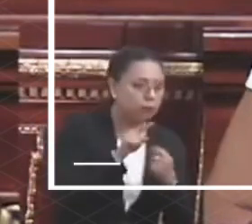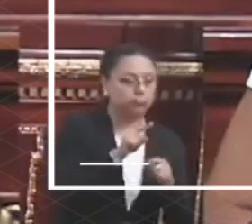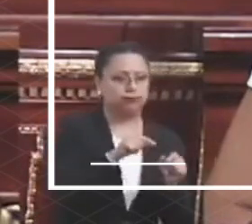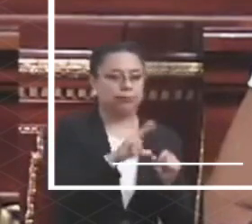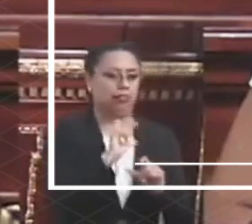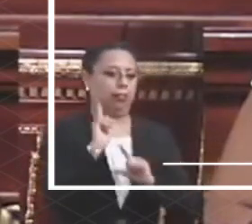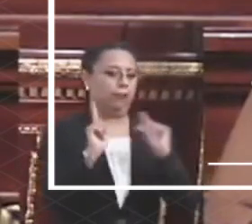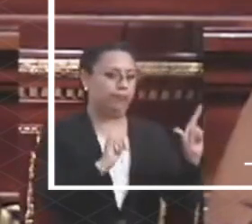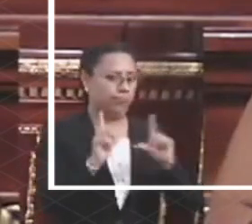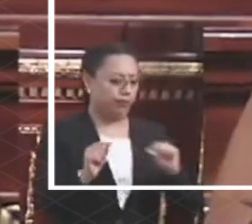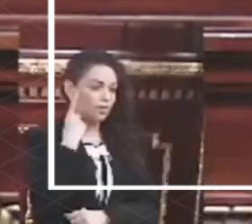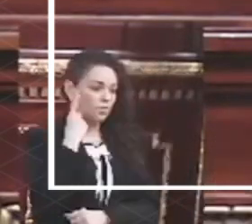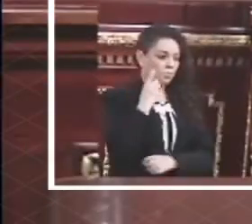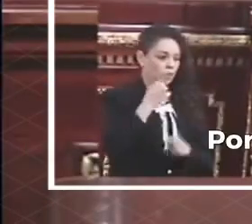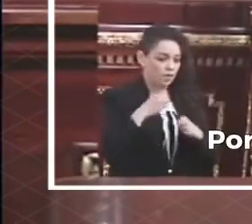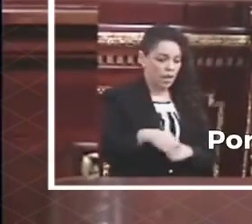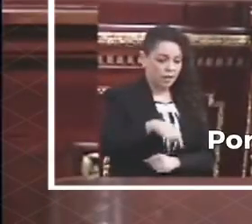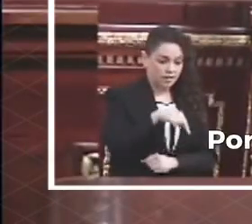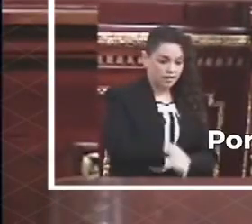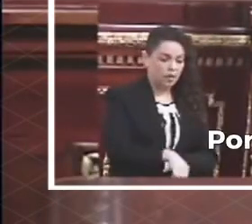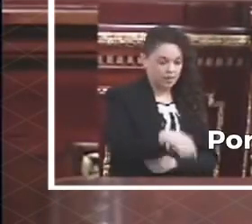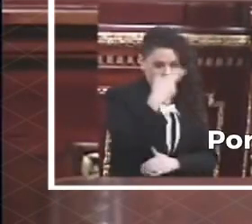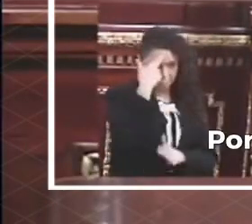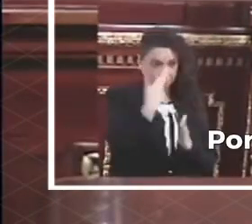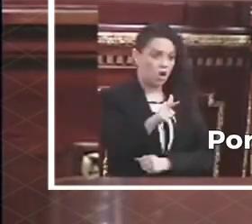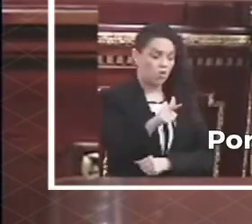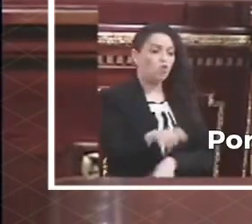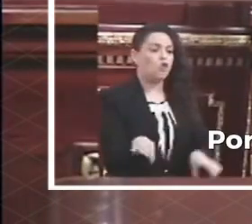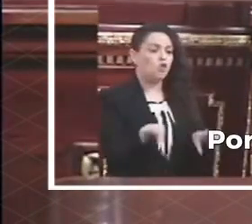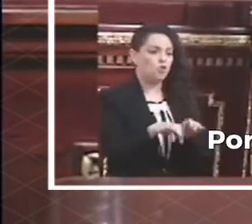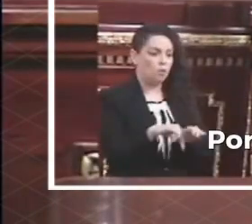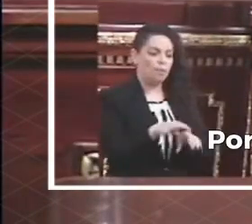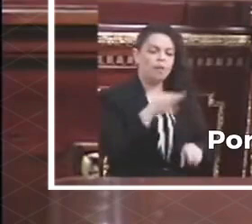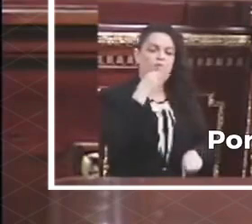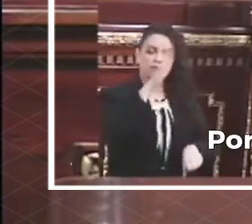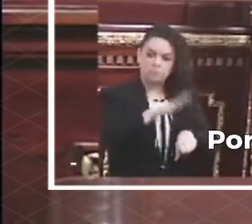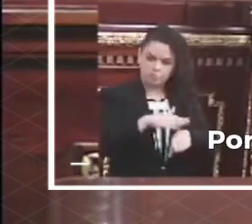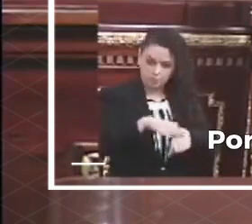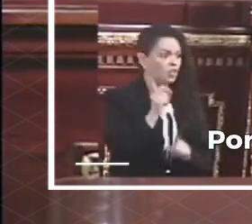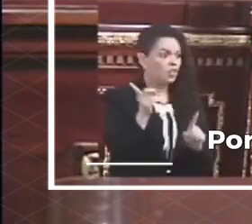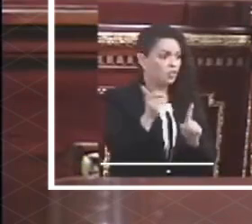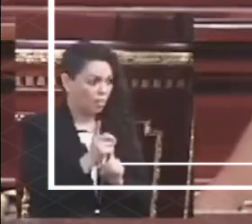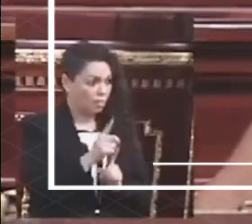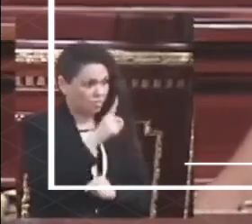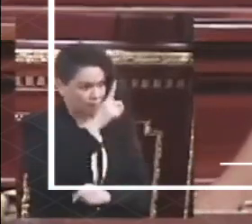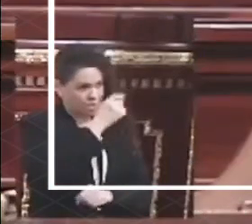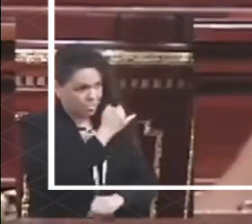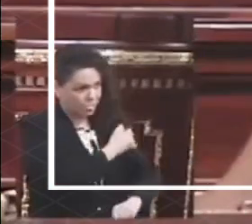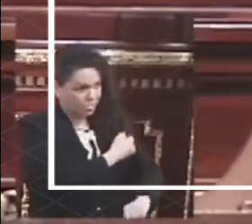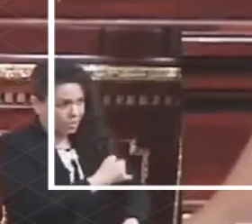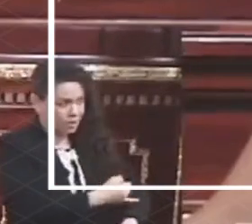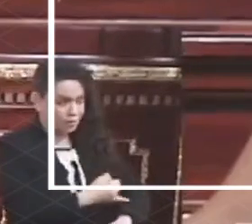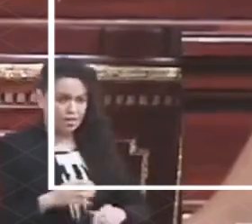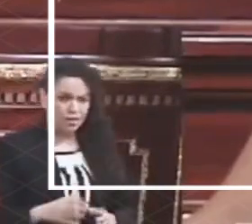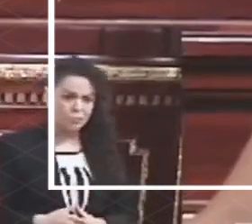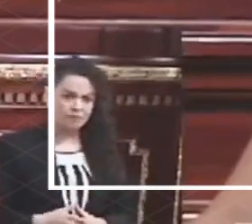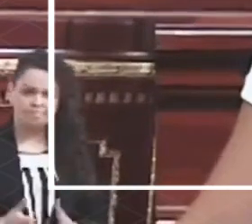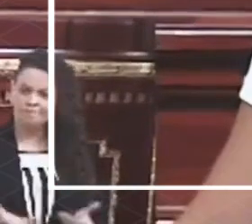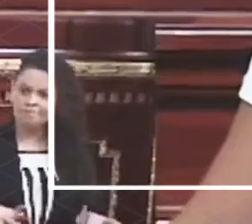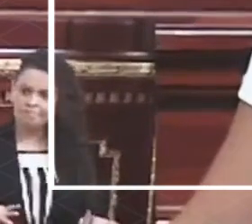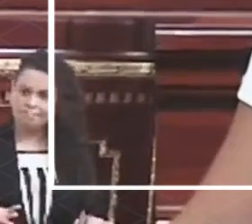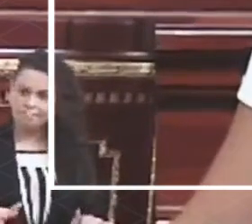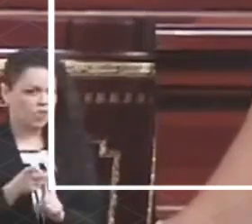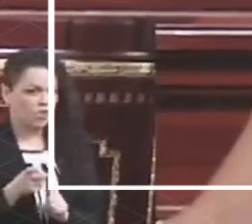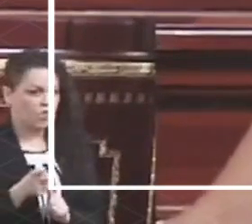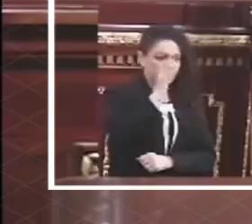define la jefa de gobierno. Por eso quiero exhortar a la alcaldesa Clara Brugada. ¿De dónde saca el recurso